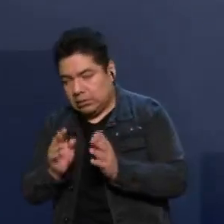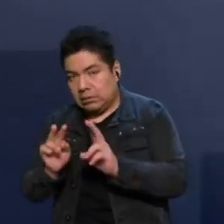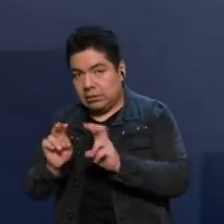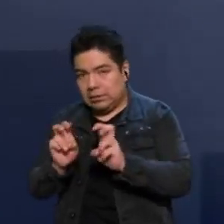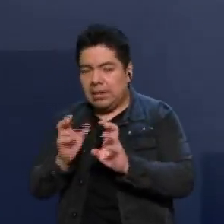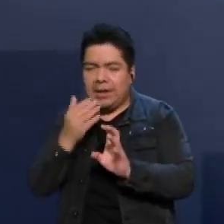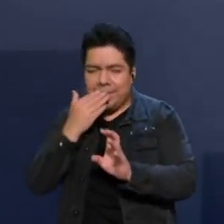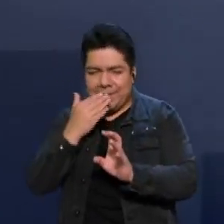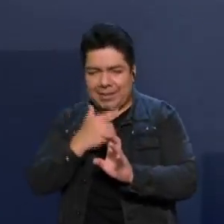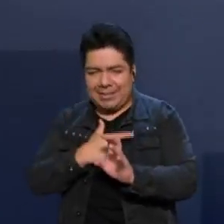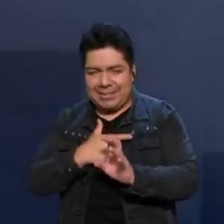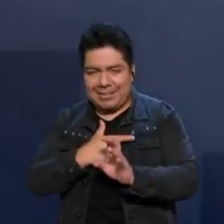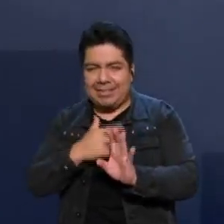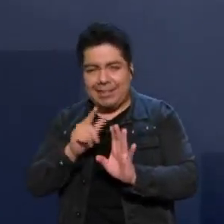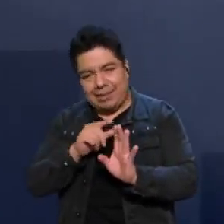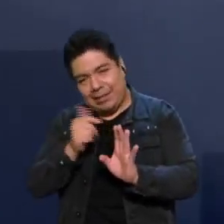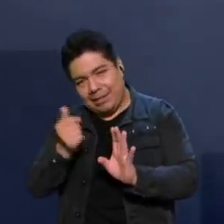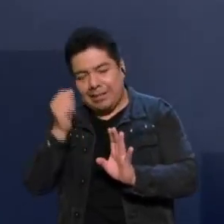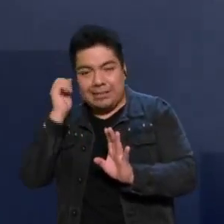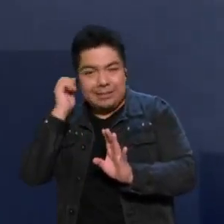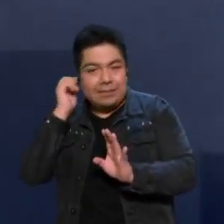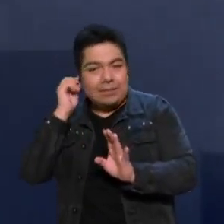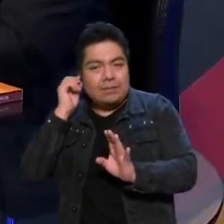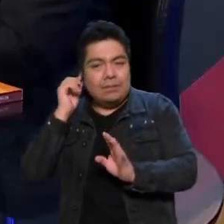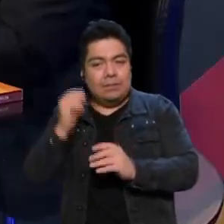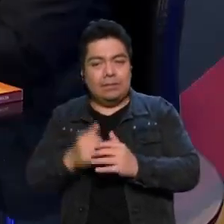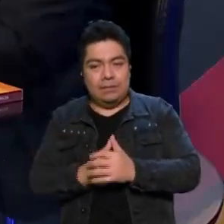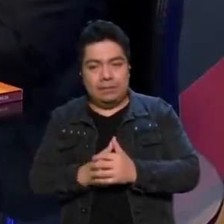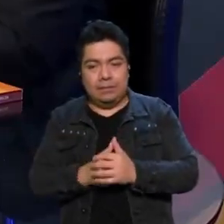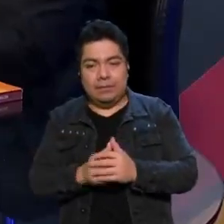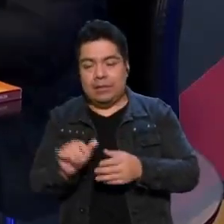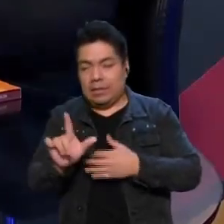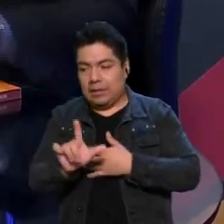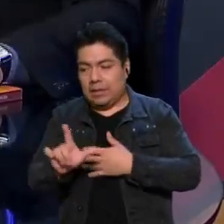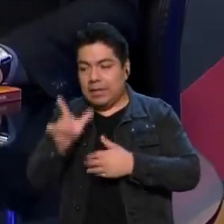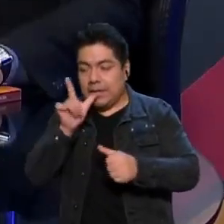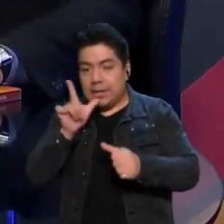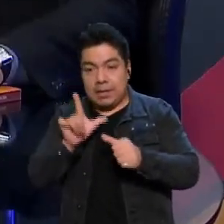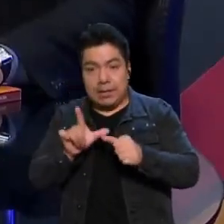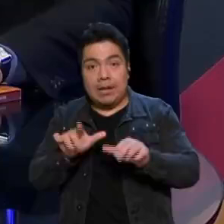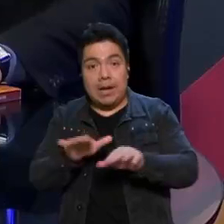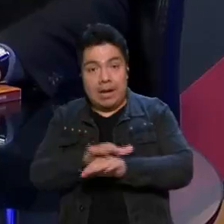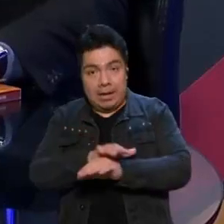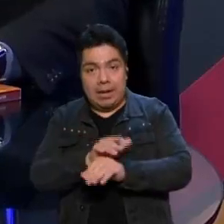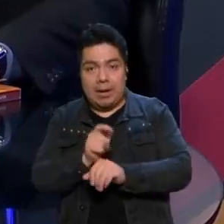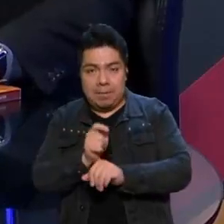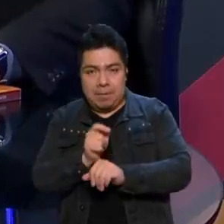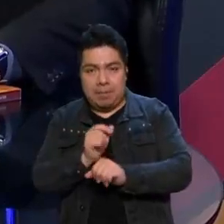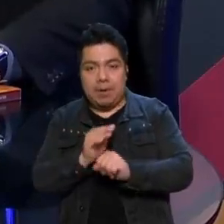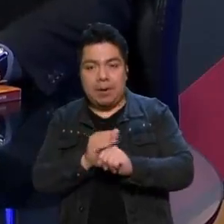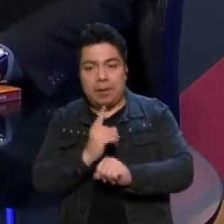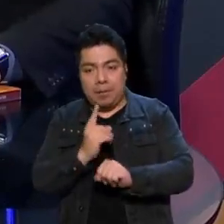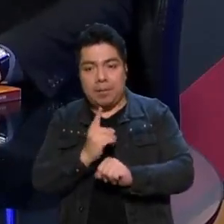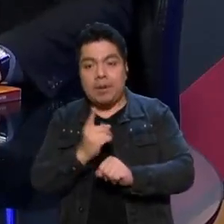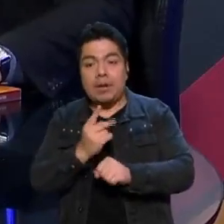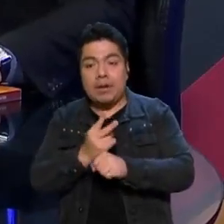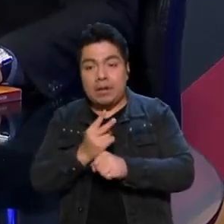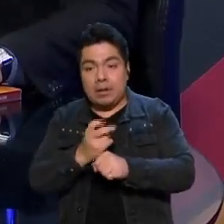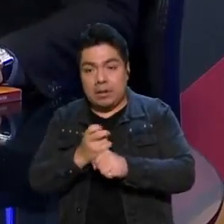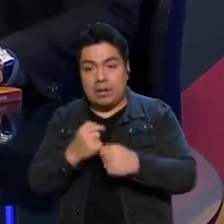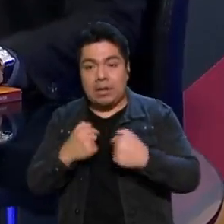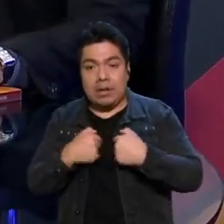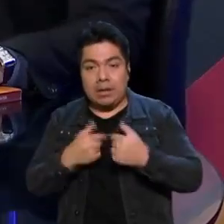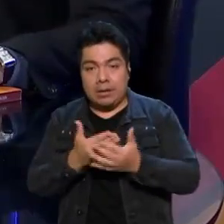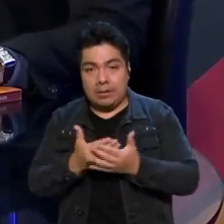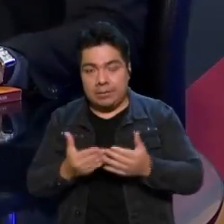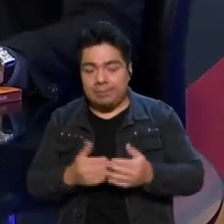más agradables, vamos a cambiar un poquito la dinámica de este lunes de letras, porque me hiciste una invitación que me honra